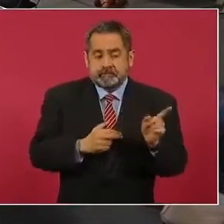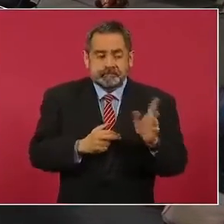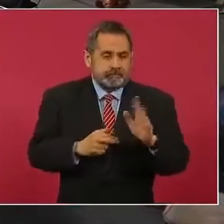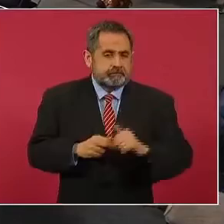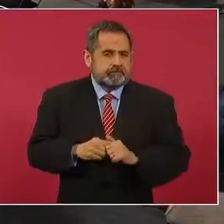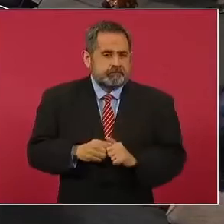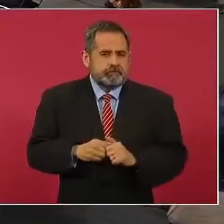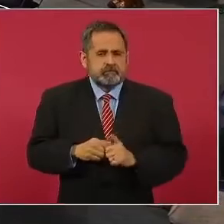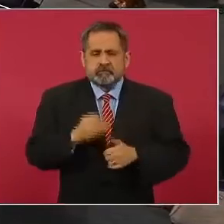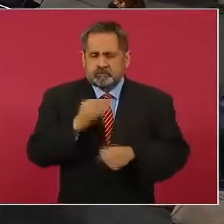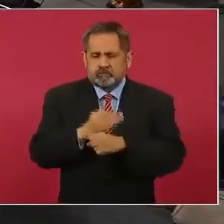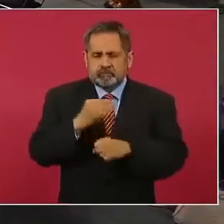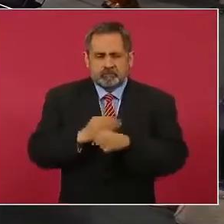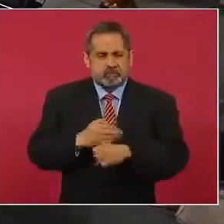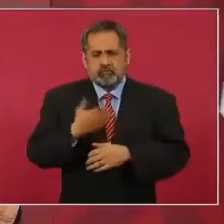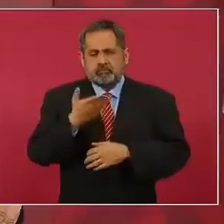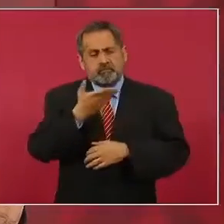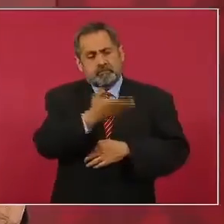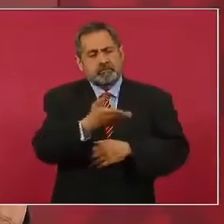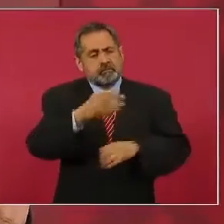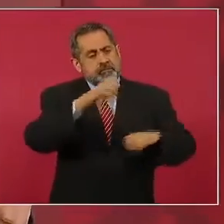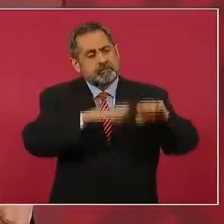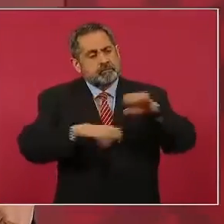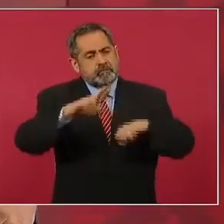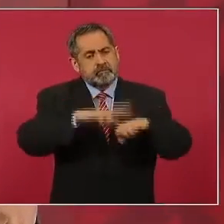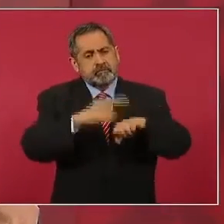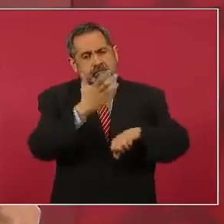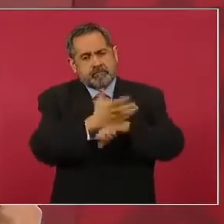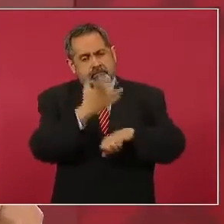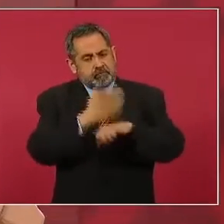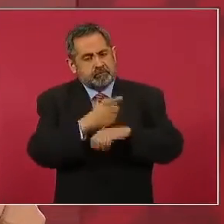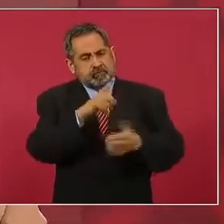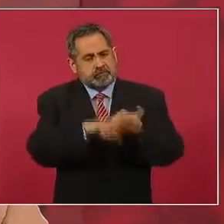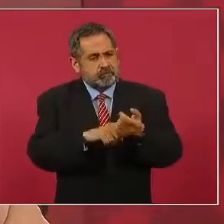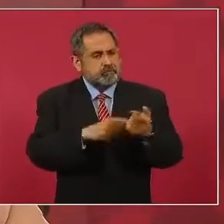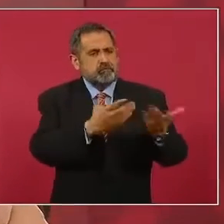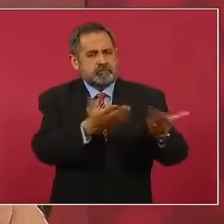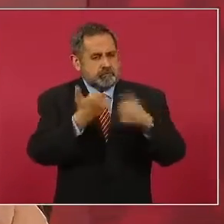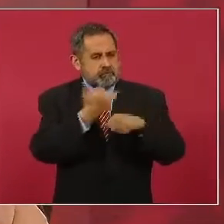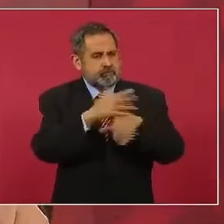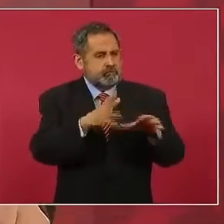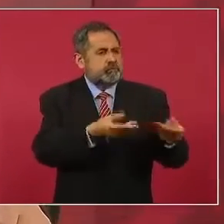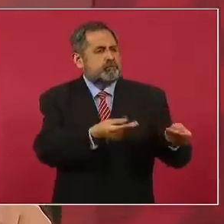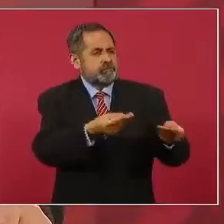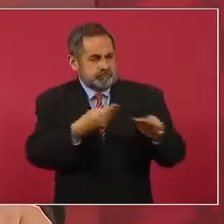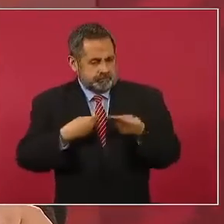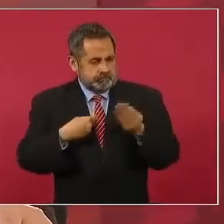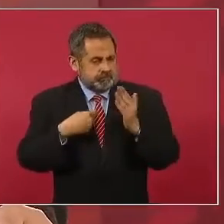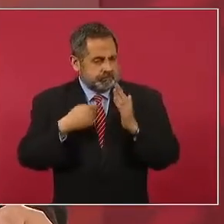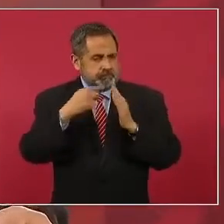y estamos pidiéndole al embajador de Estados Unidos que nos informen